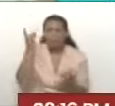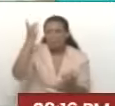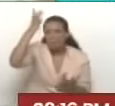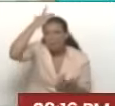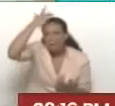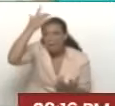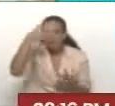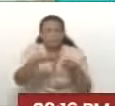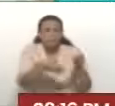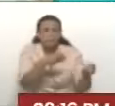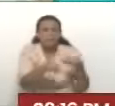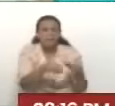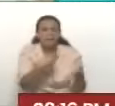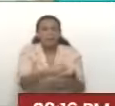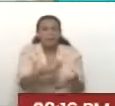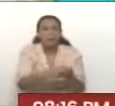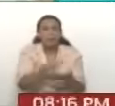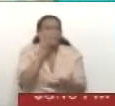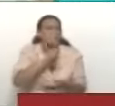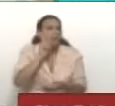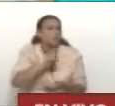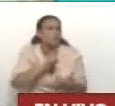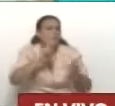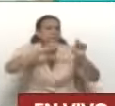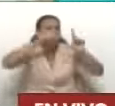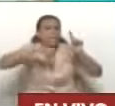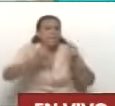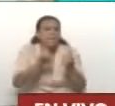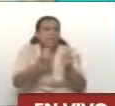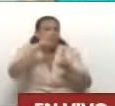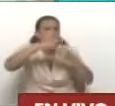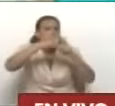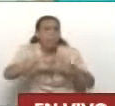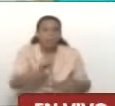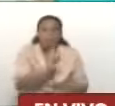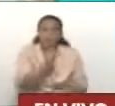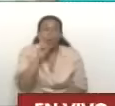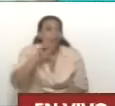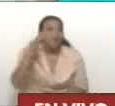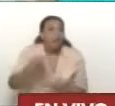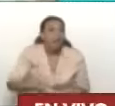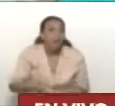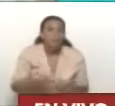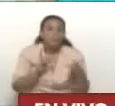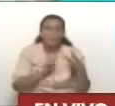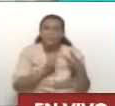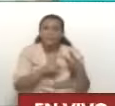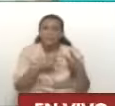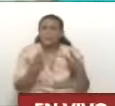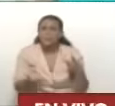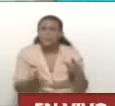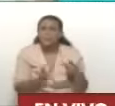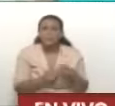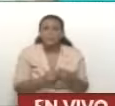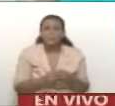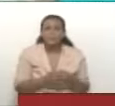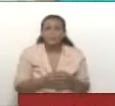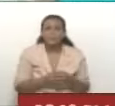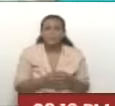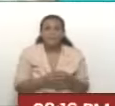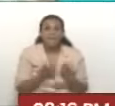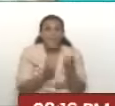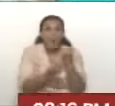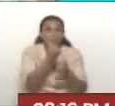de papeles, de falsos números, no, la economía real, primero. En segundo lugar,